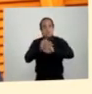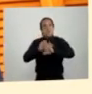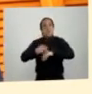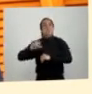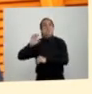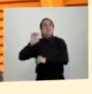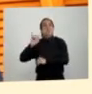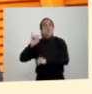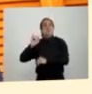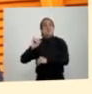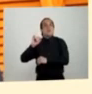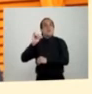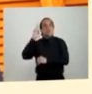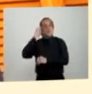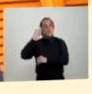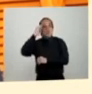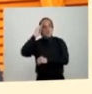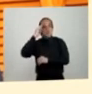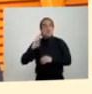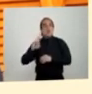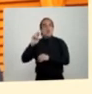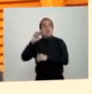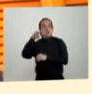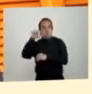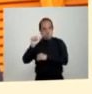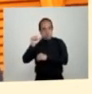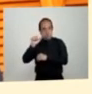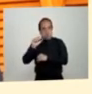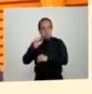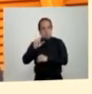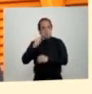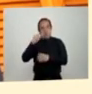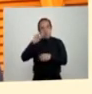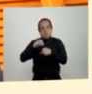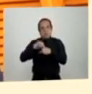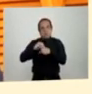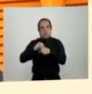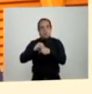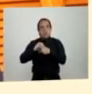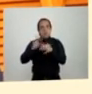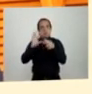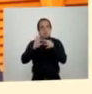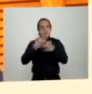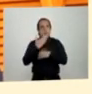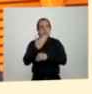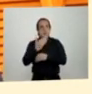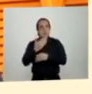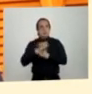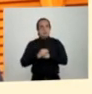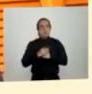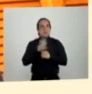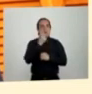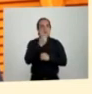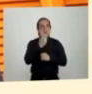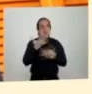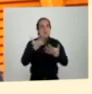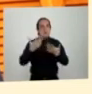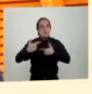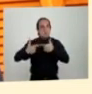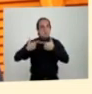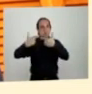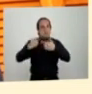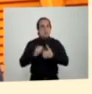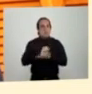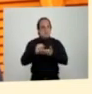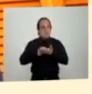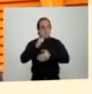deudas, y yo creo que estuviste bien apuntando desde el arranque, las deudas eran contra una generación de escritores de